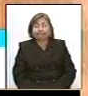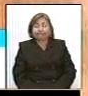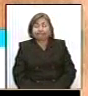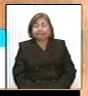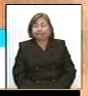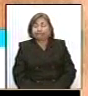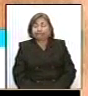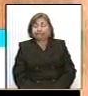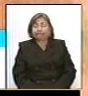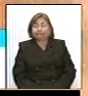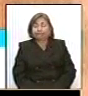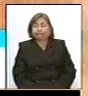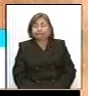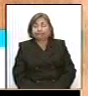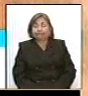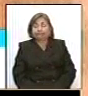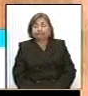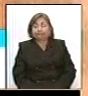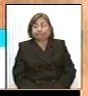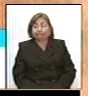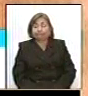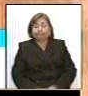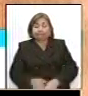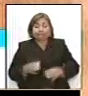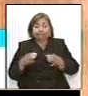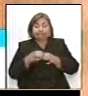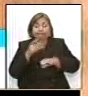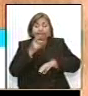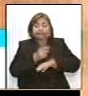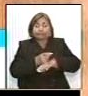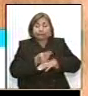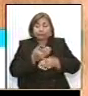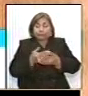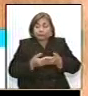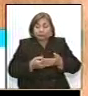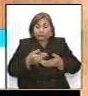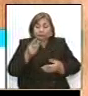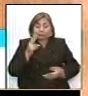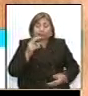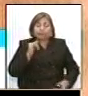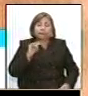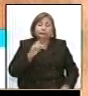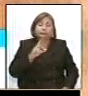El congresista denunciado, el congresista Enrique Salaverry Villa,